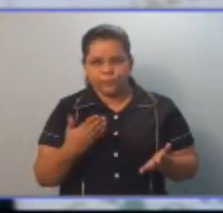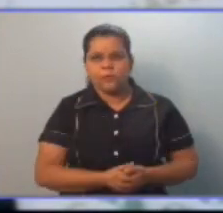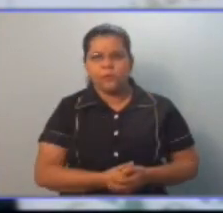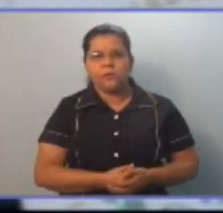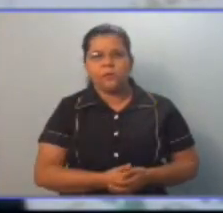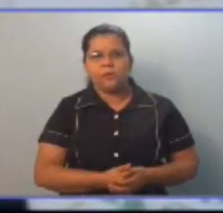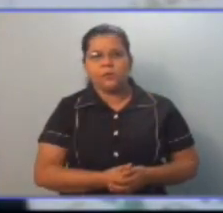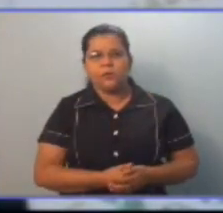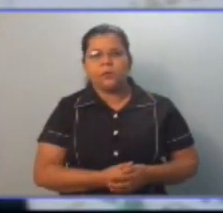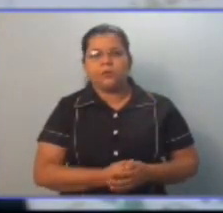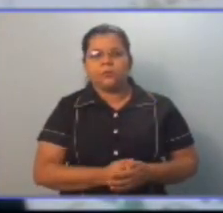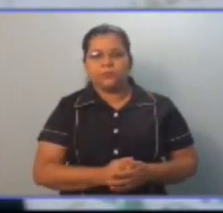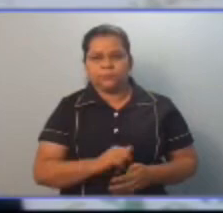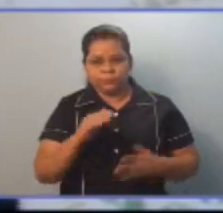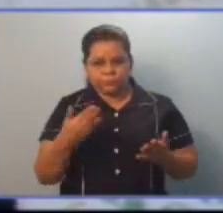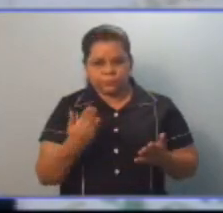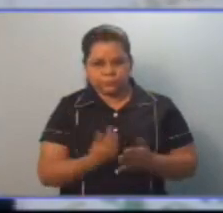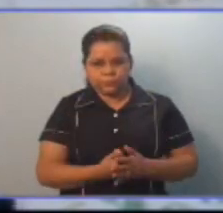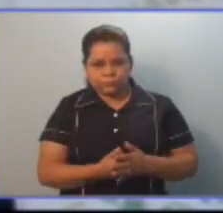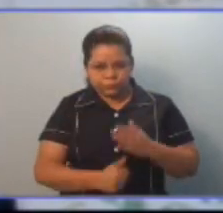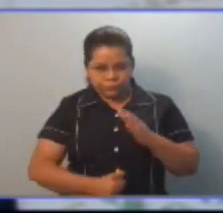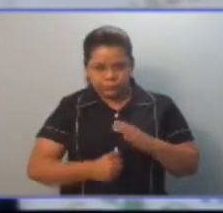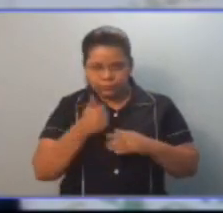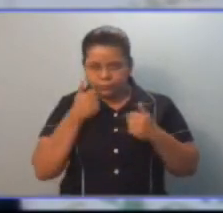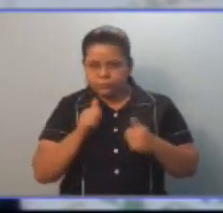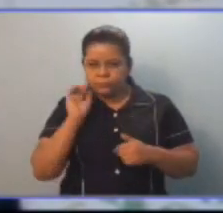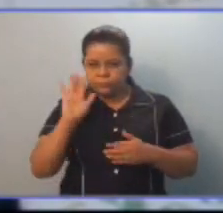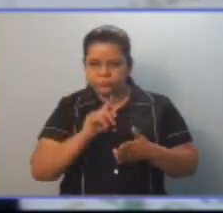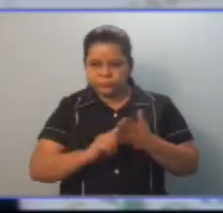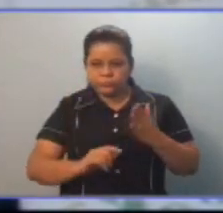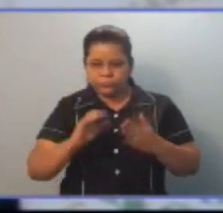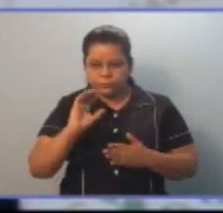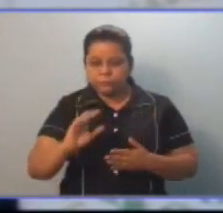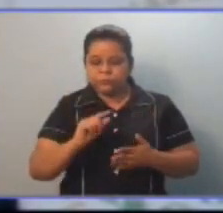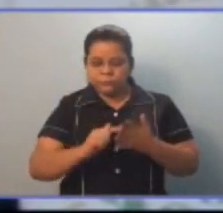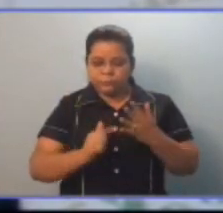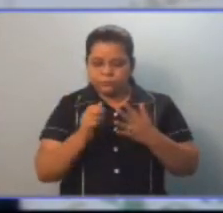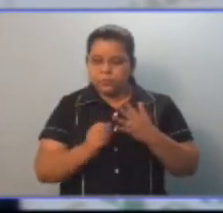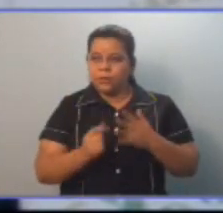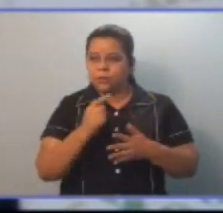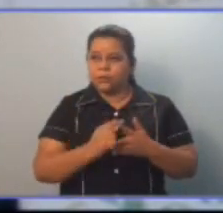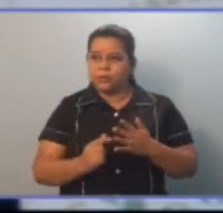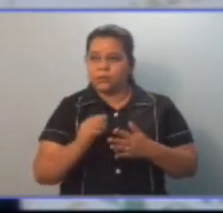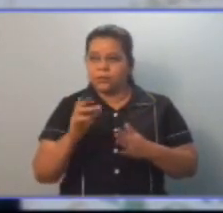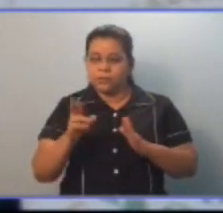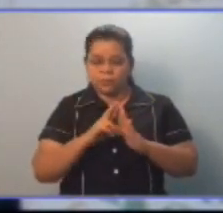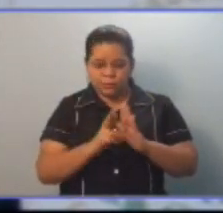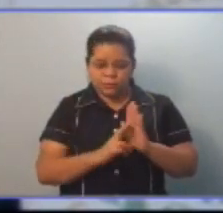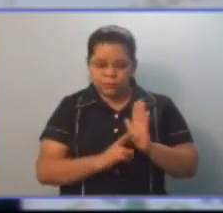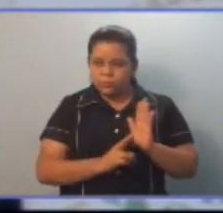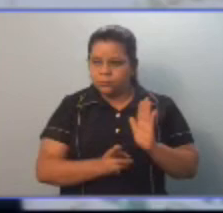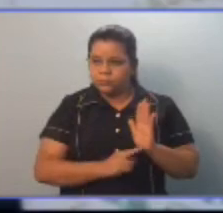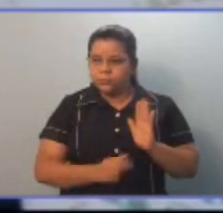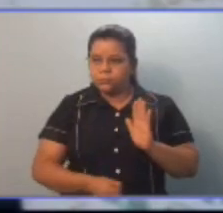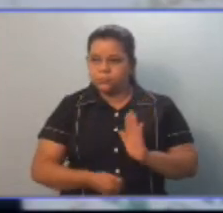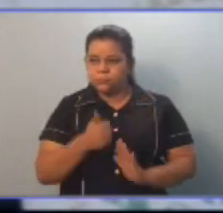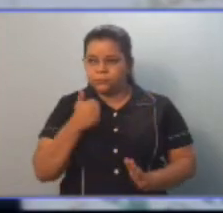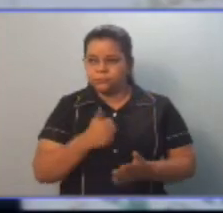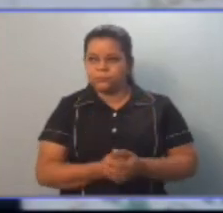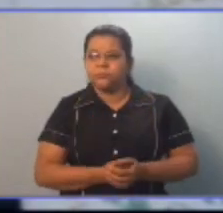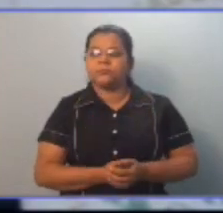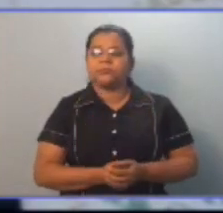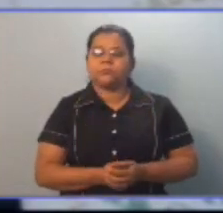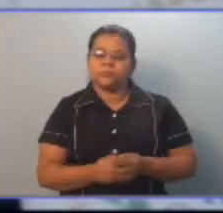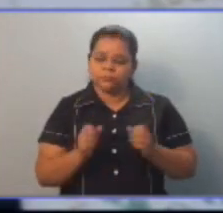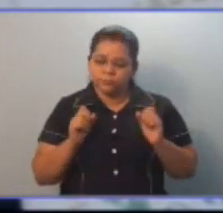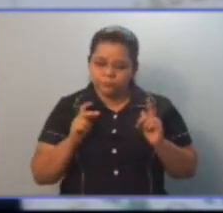caso, debe llevar su constitución, leyes, decretos y reglamentos, y cuando se dé la oportunidad